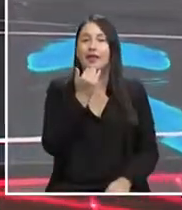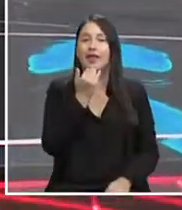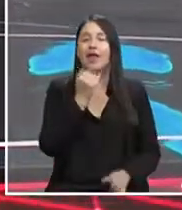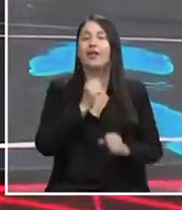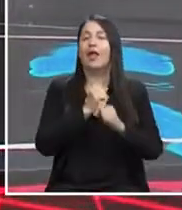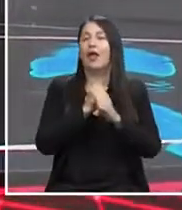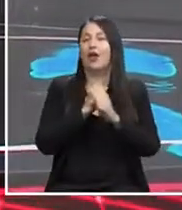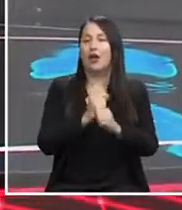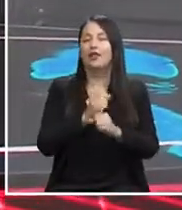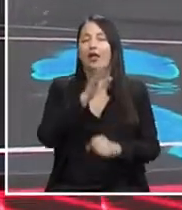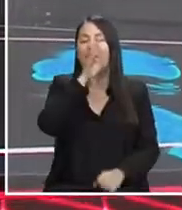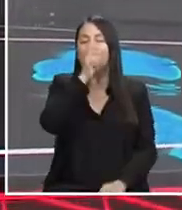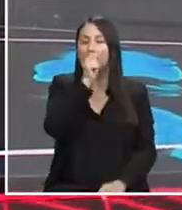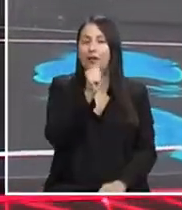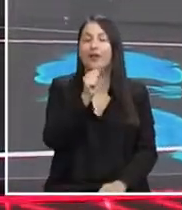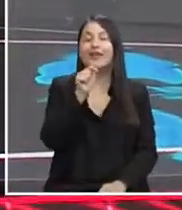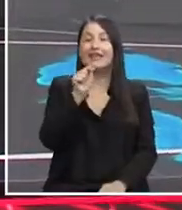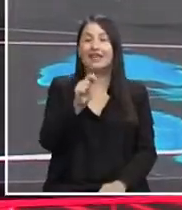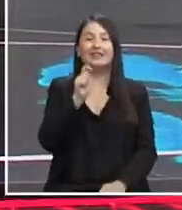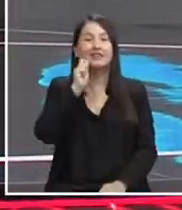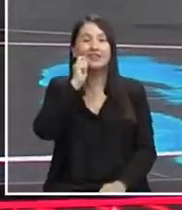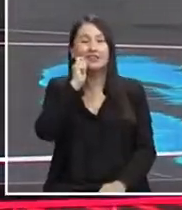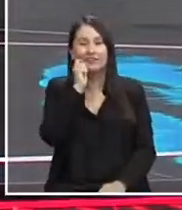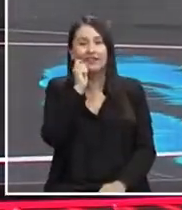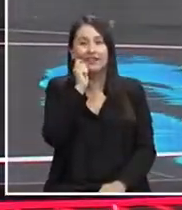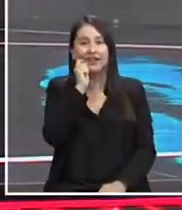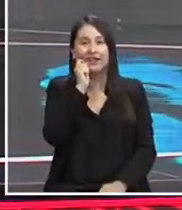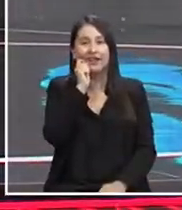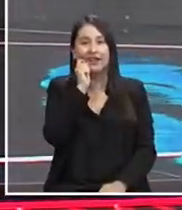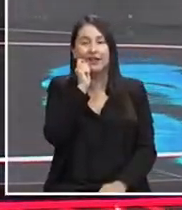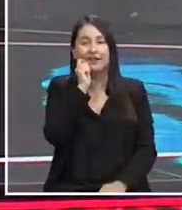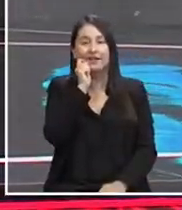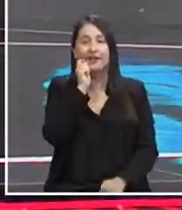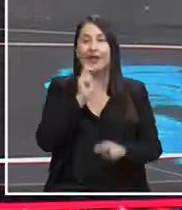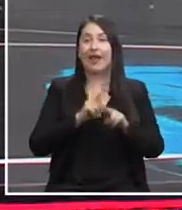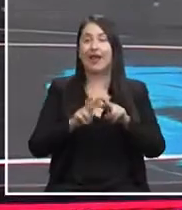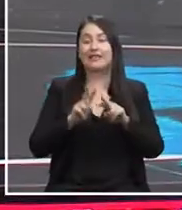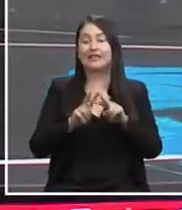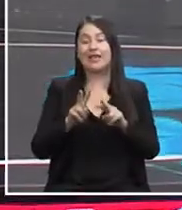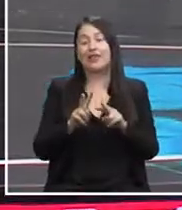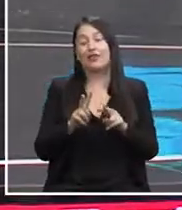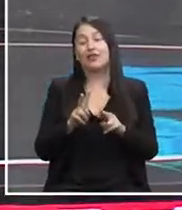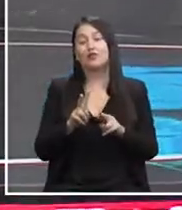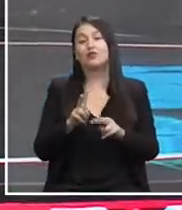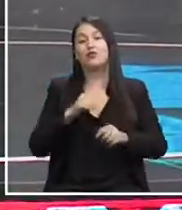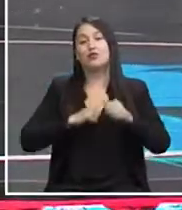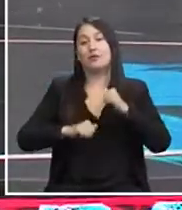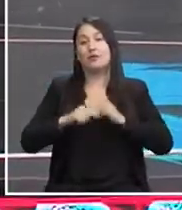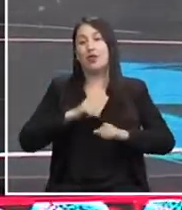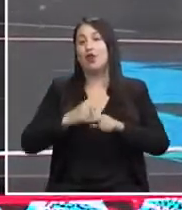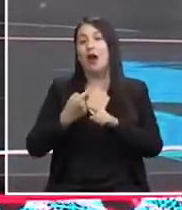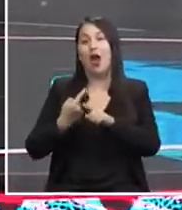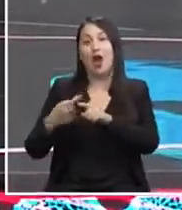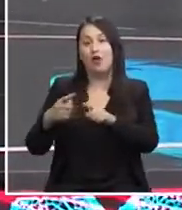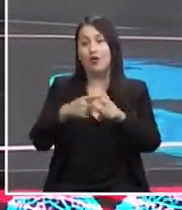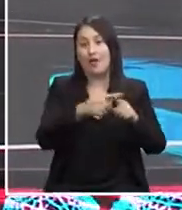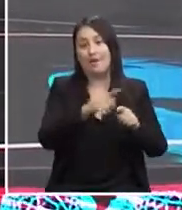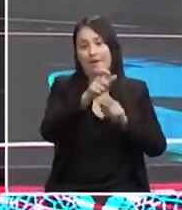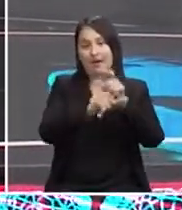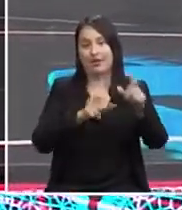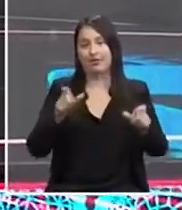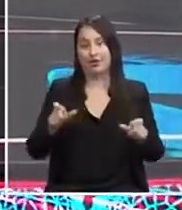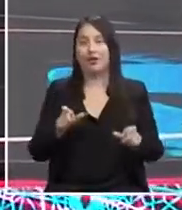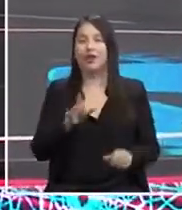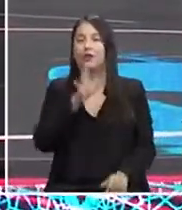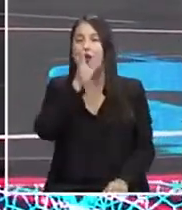incluso de la tolerancia y aunque eso implique estar, digamos, haciendo daño a terceros, ¿verdad? Entonces, tolerancia,